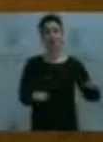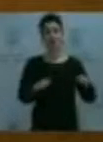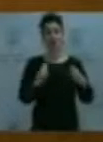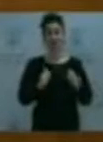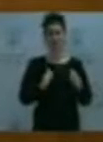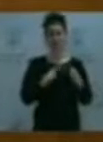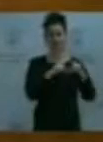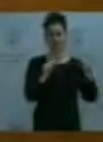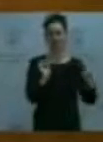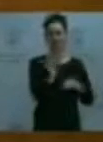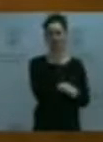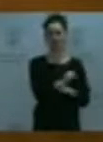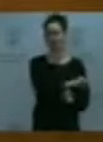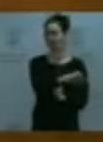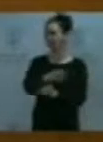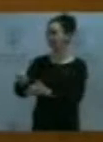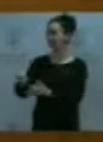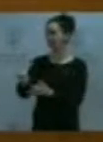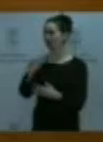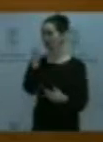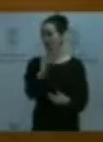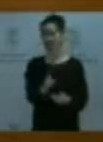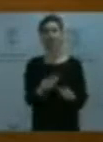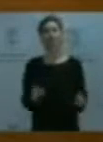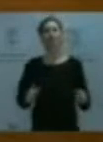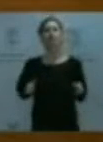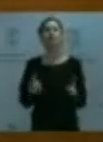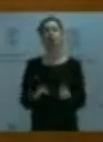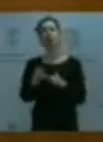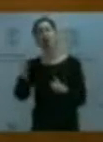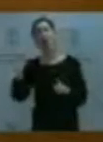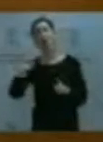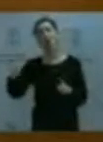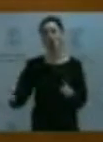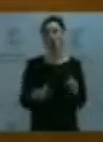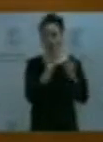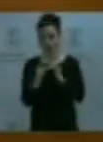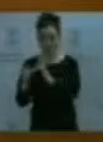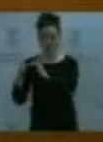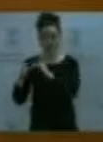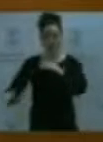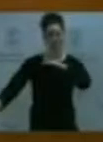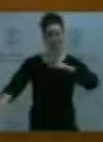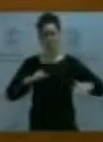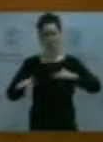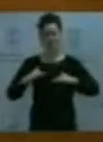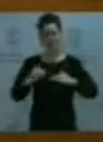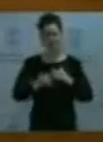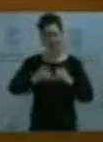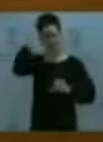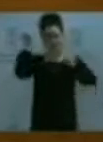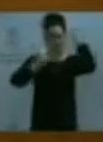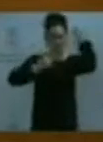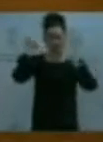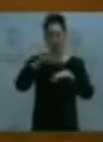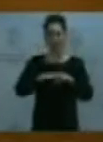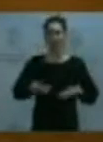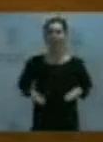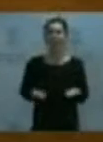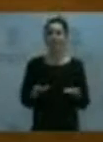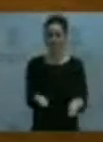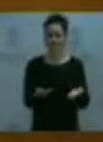tomemos la iniciativa otros y este Parlamento dinamice ideas que sirvan para ayudar a las familias en Asturias